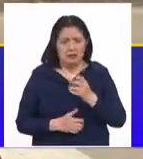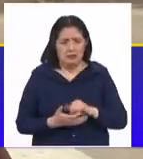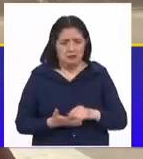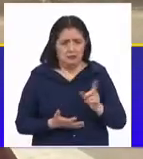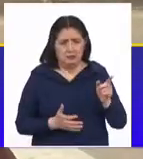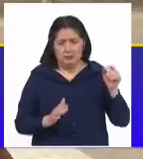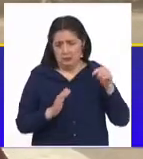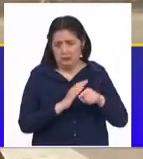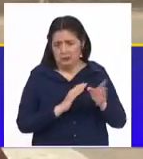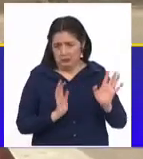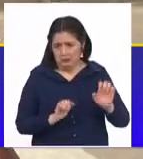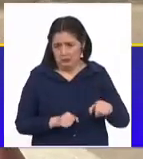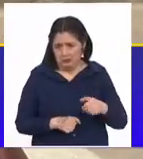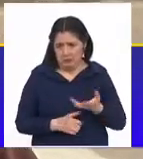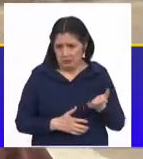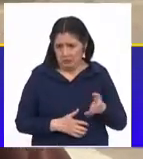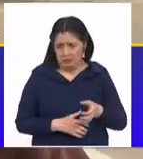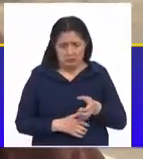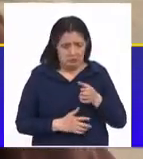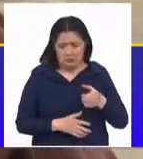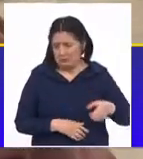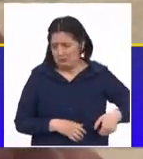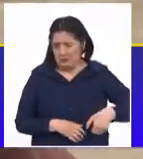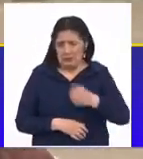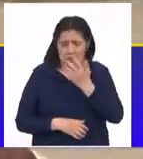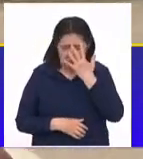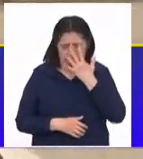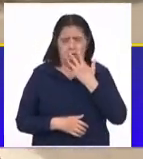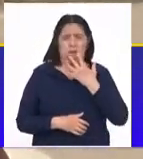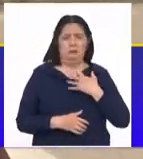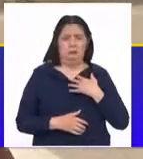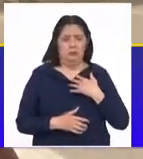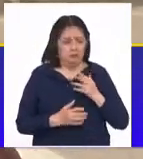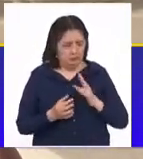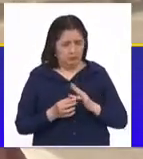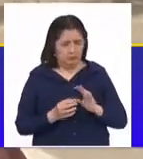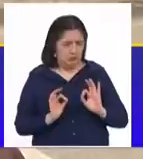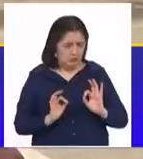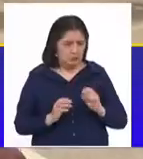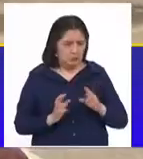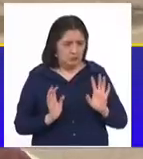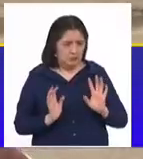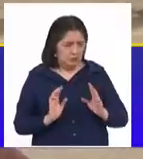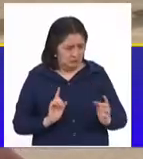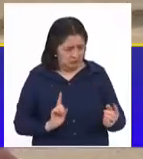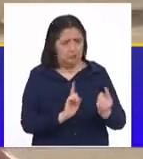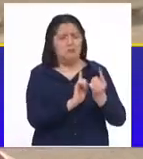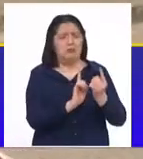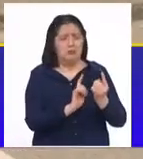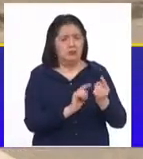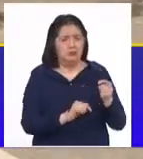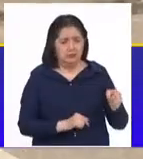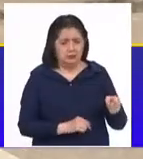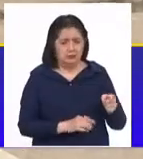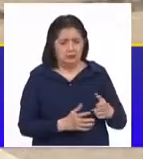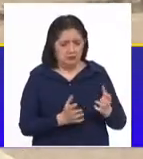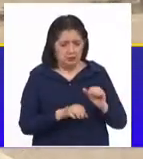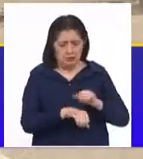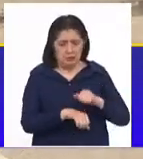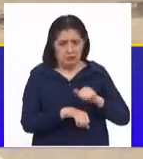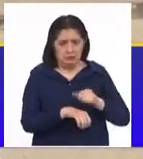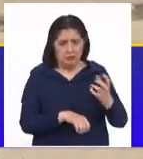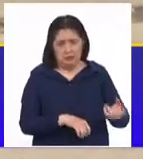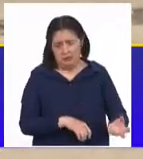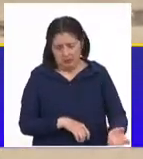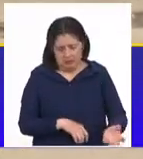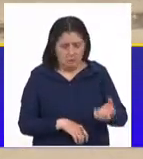El asesino le tiró el trago en la cara. Y mi esposo no se dejó. Le fue a increpar y el asesino agarró una piedra que le hizo un